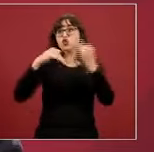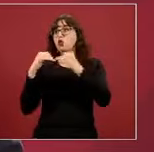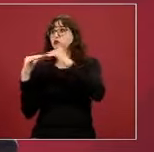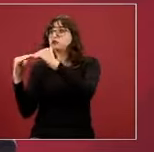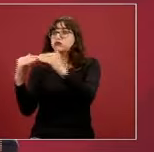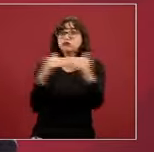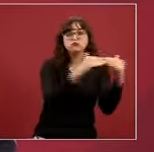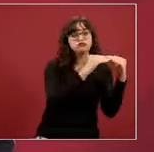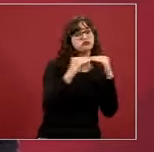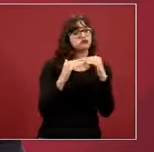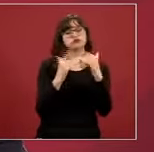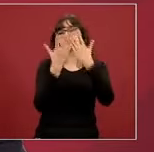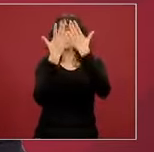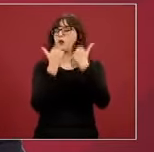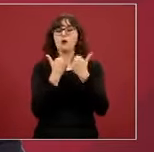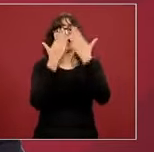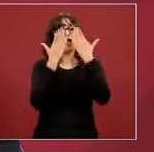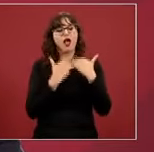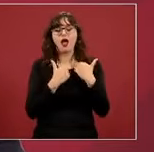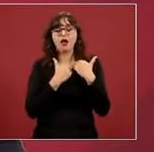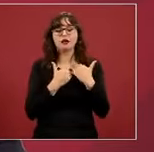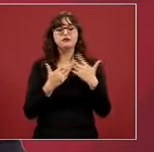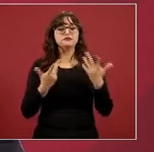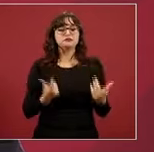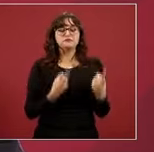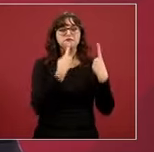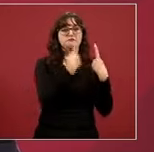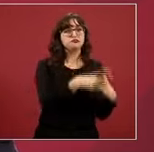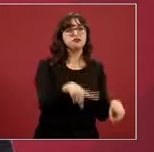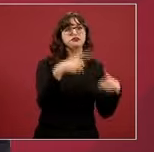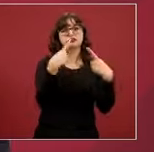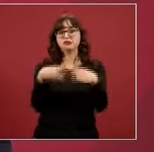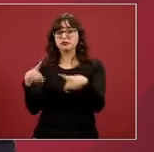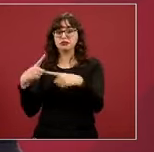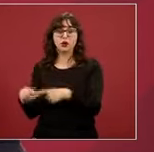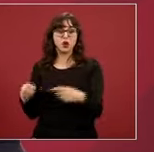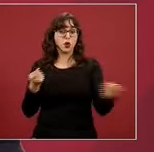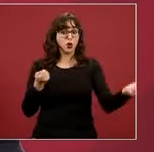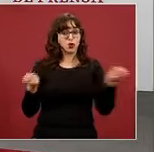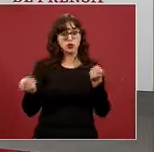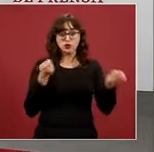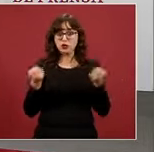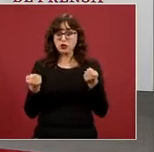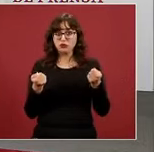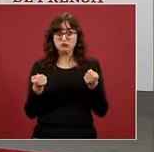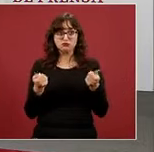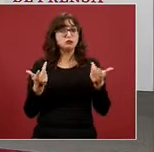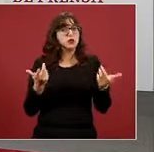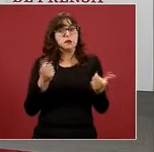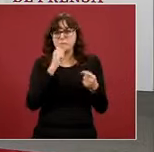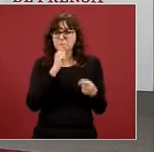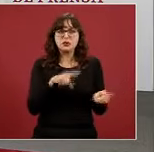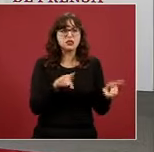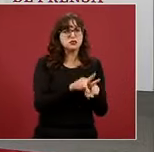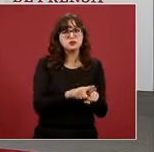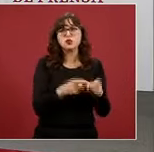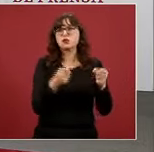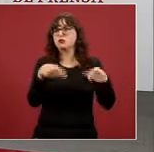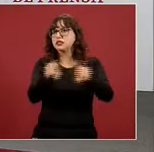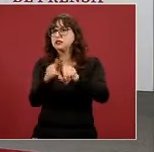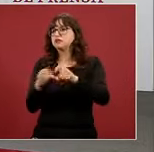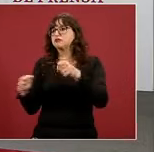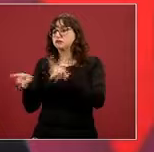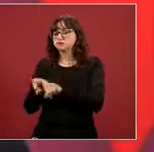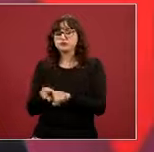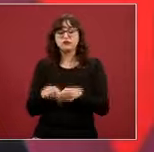las distintas medidas de control que se han implantado son muy semejantes entre países. Son la contención